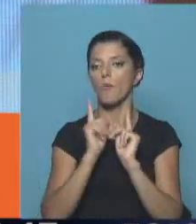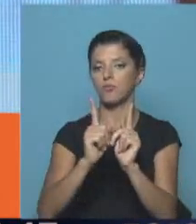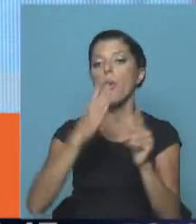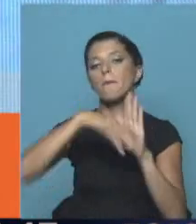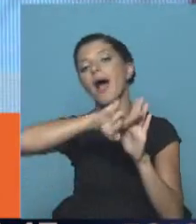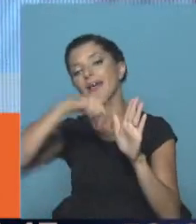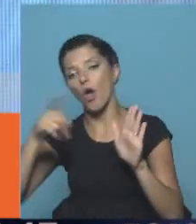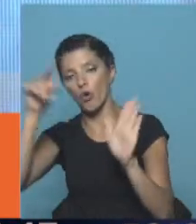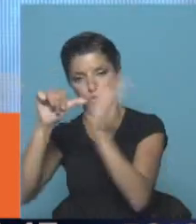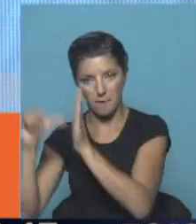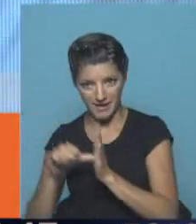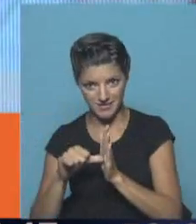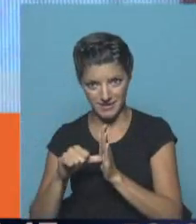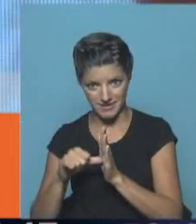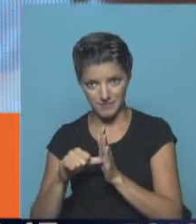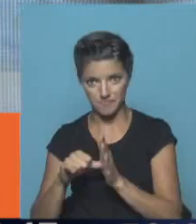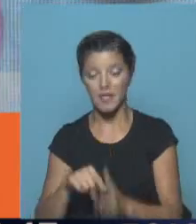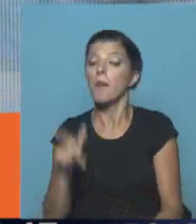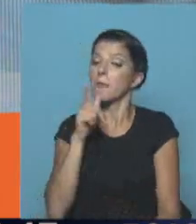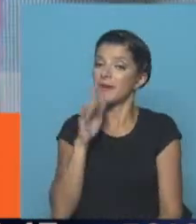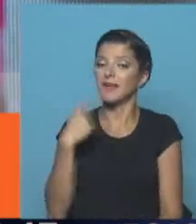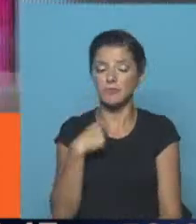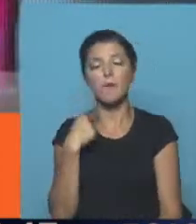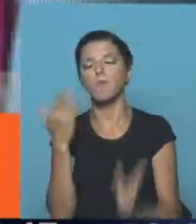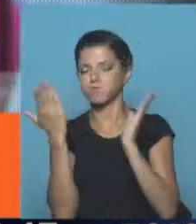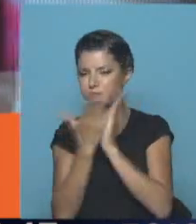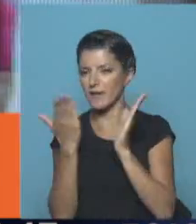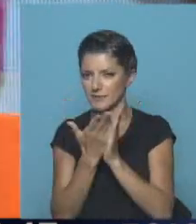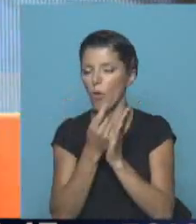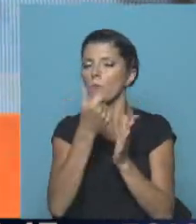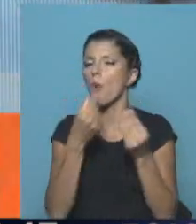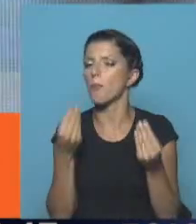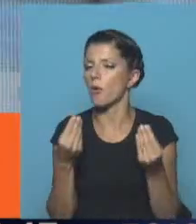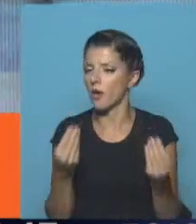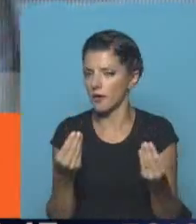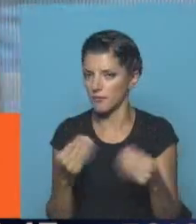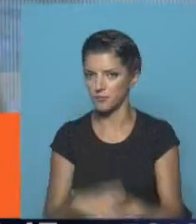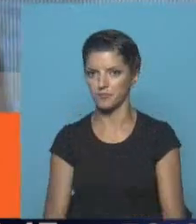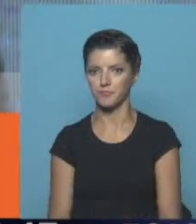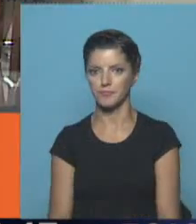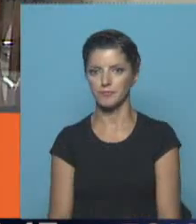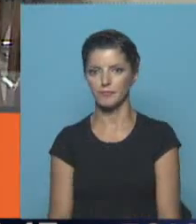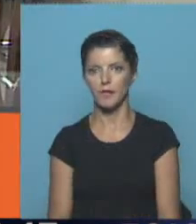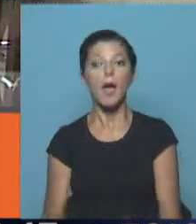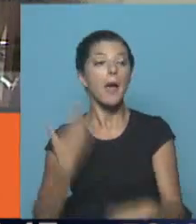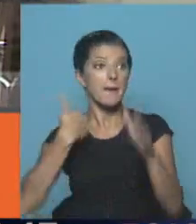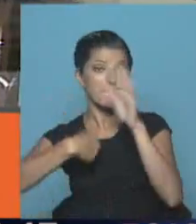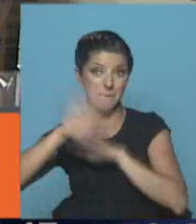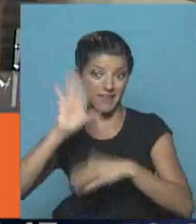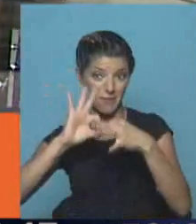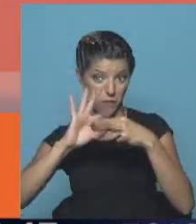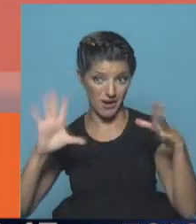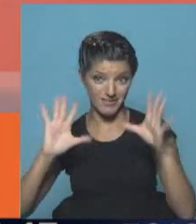no bolivarianos. Esto me parece que es algo que nos debería llevar a pensar un poco qué es lo que pasó en la región en el último tiempo. Quizás mayor democracia